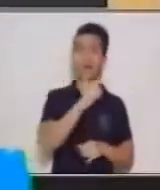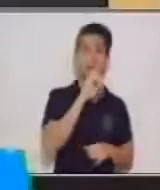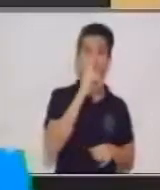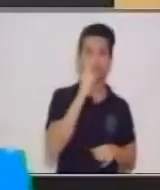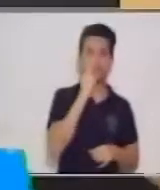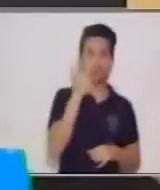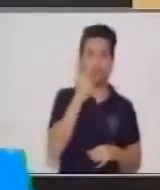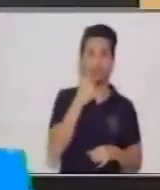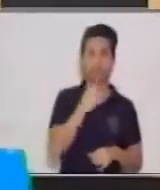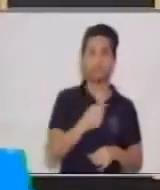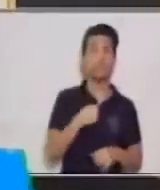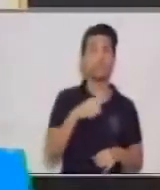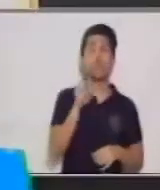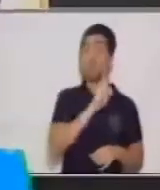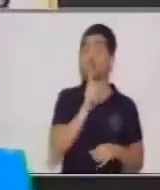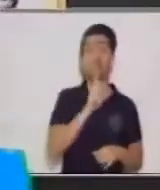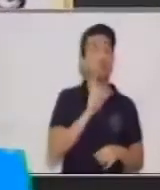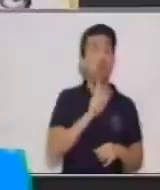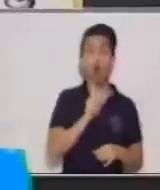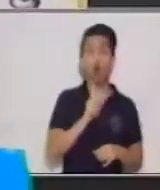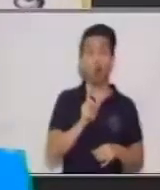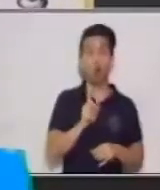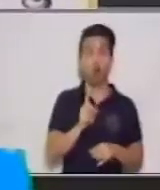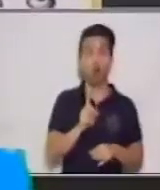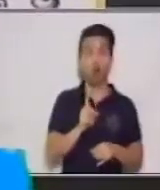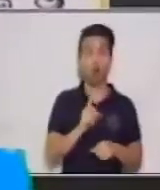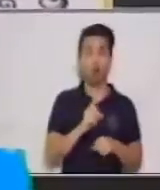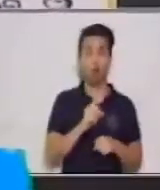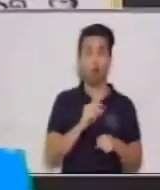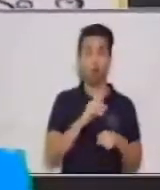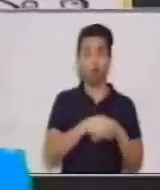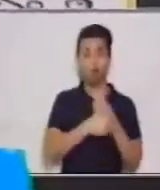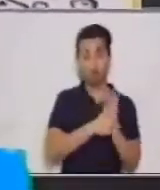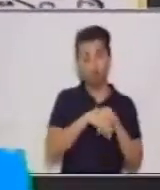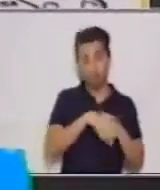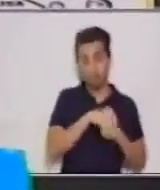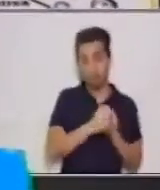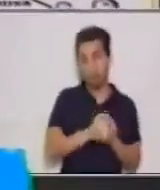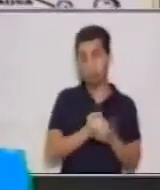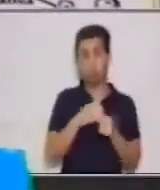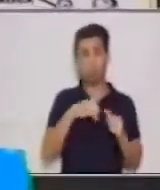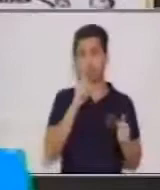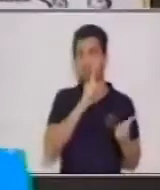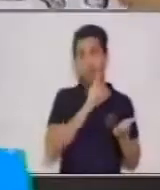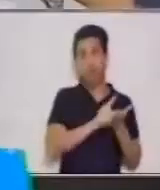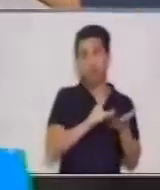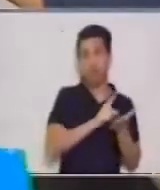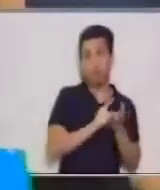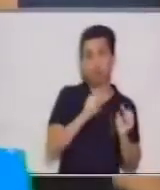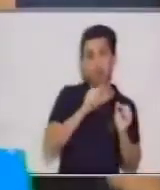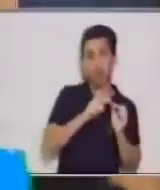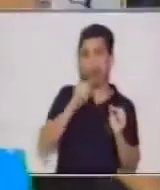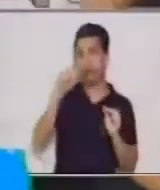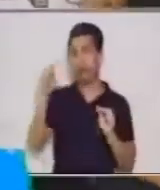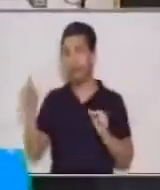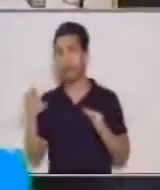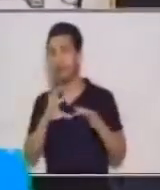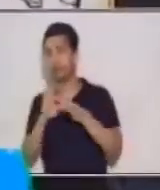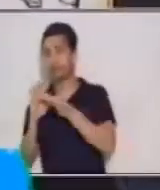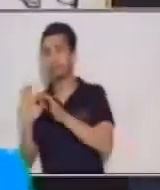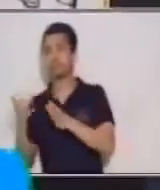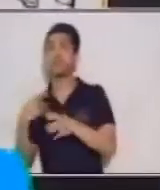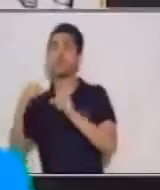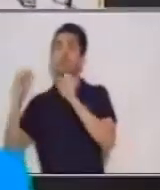lavo las manos, no me las desinfecto siguiendo los consejos que te damos en el programa Aprendo en Casa. Entonces podría enfermar de